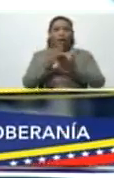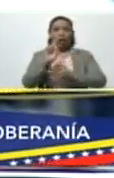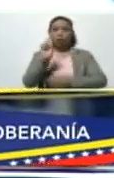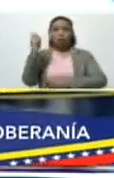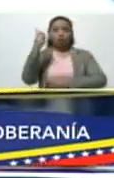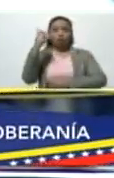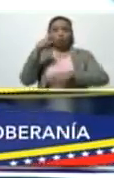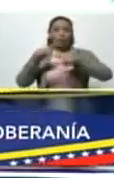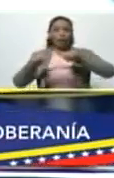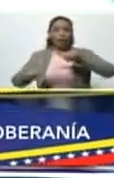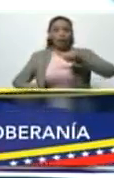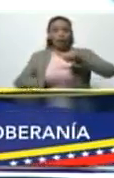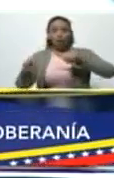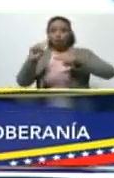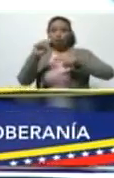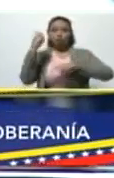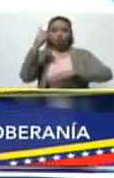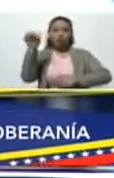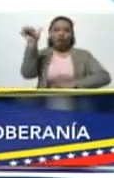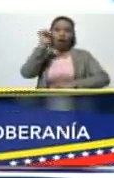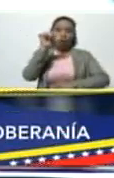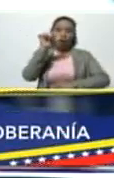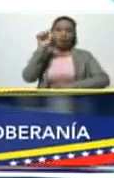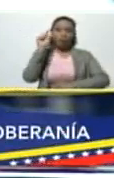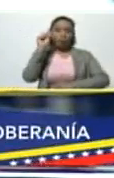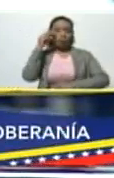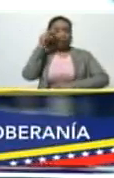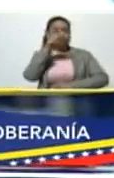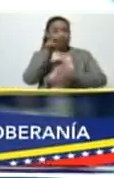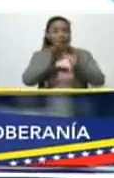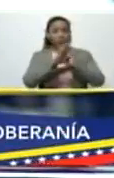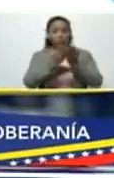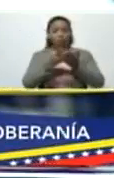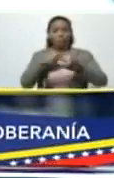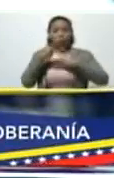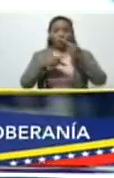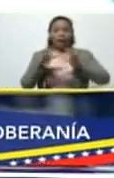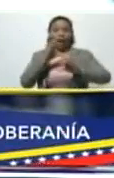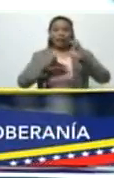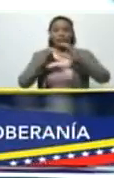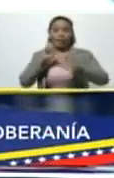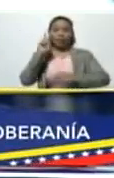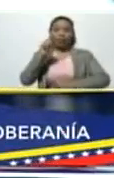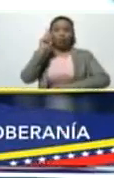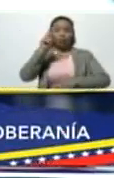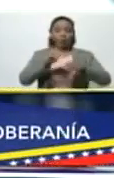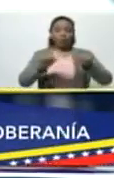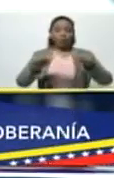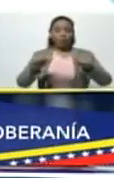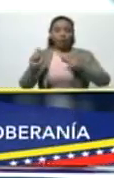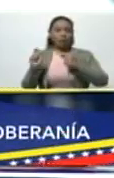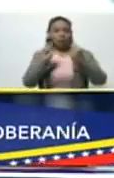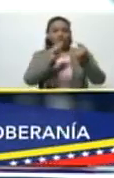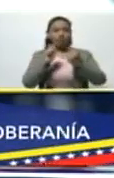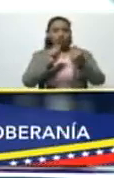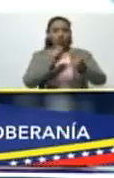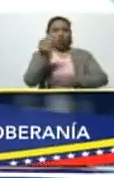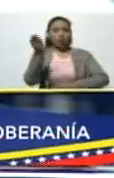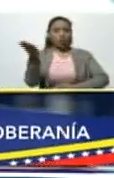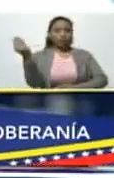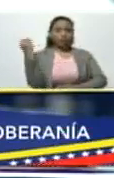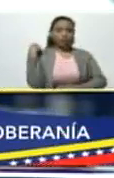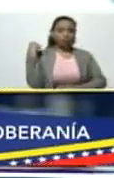energía, no solo el agua. Desde el punto de vista geopolítico, la ciencia también es un territorio en disputa. Y usted convocó